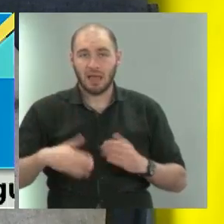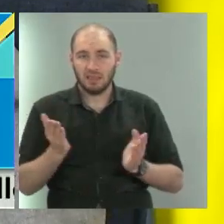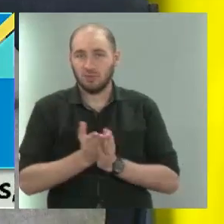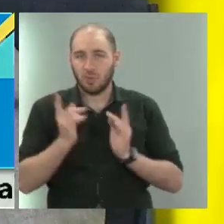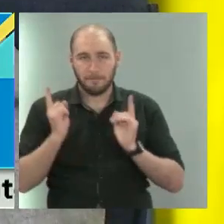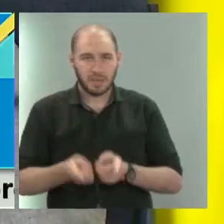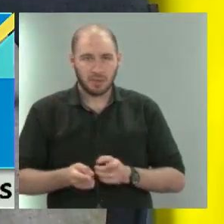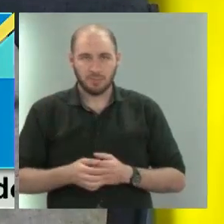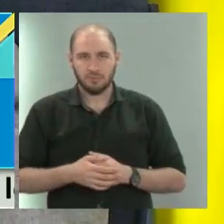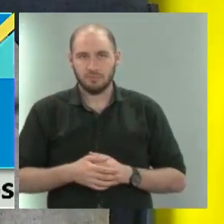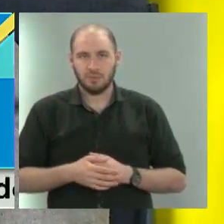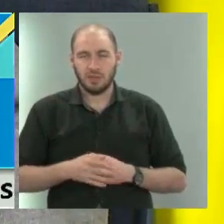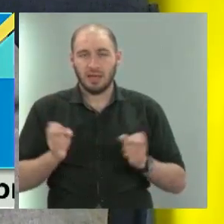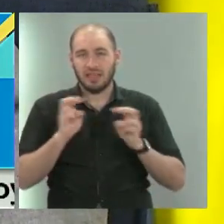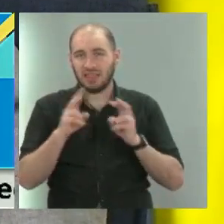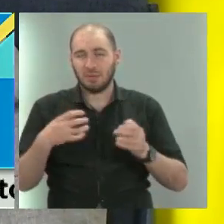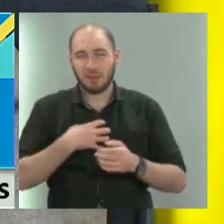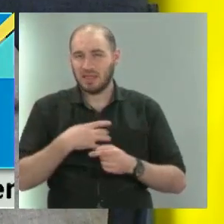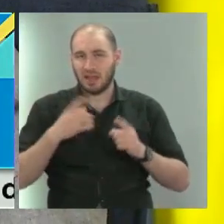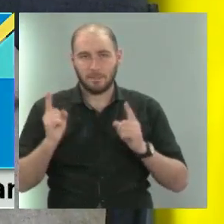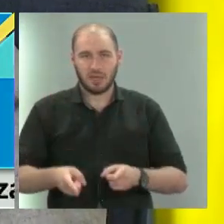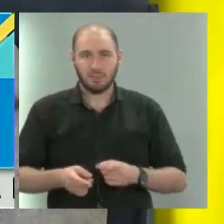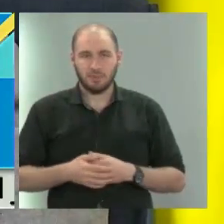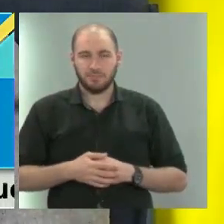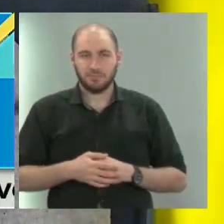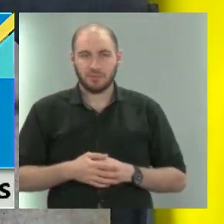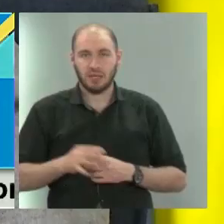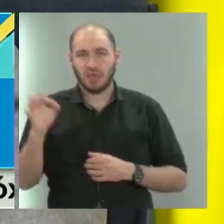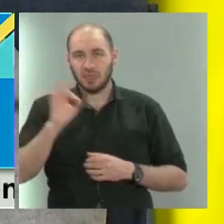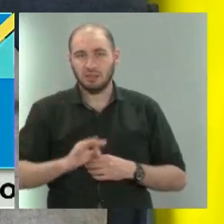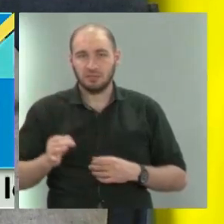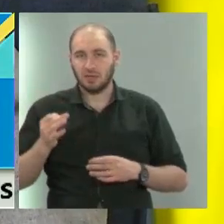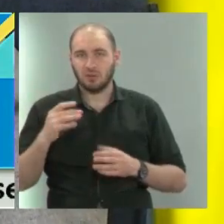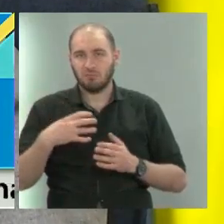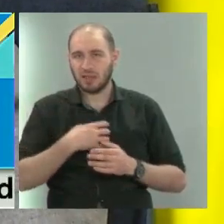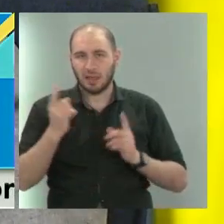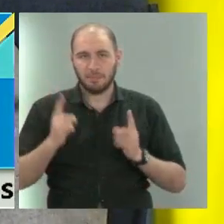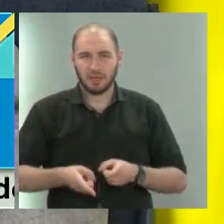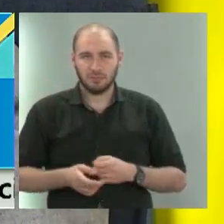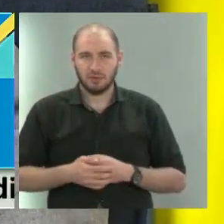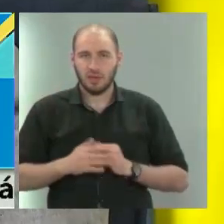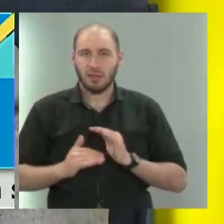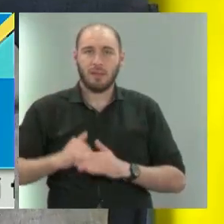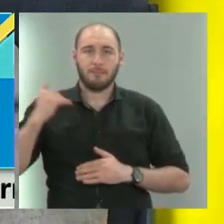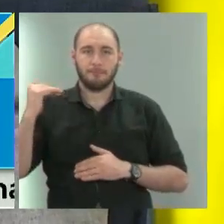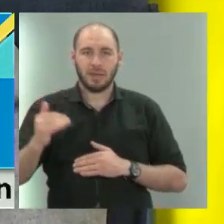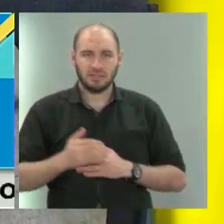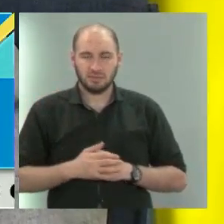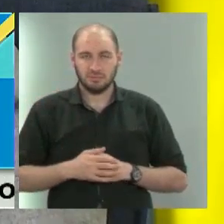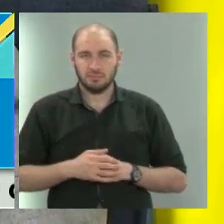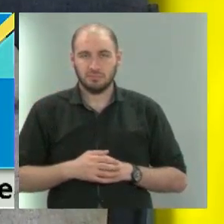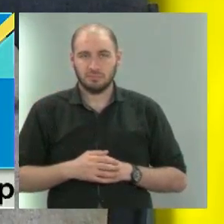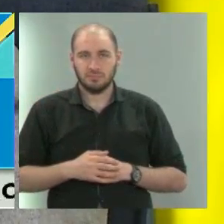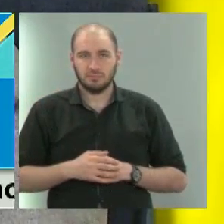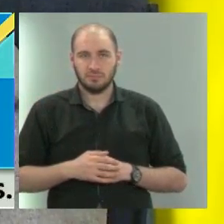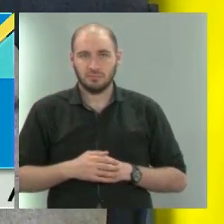estudio, con los mismos contenidos curriculares, con los mismos diseños curriculares, los que sobresalen, que son